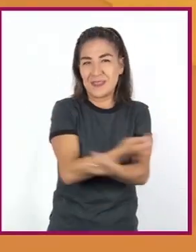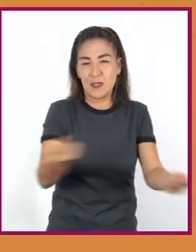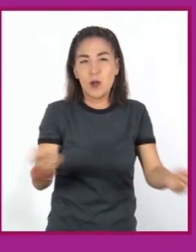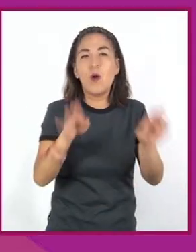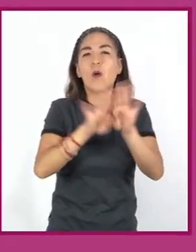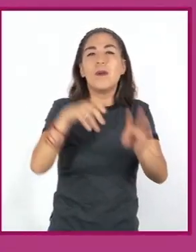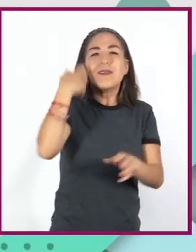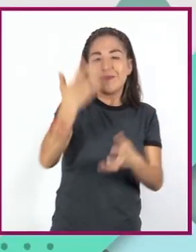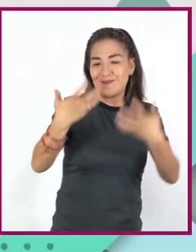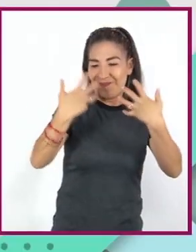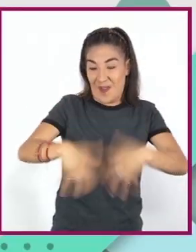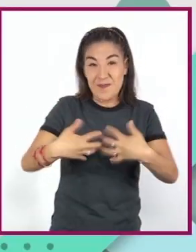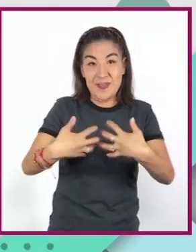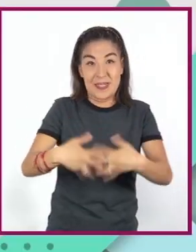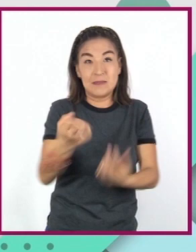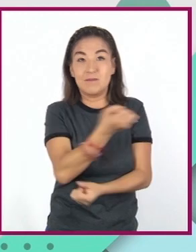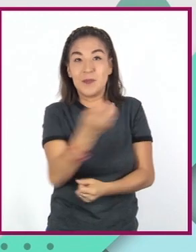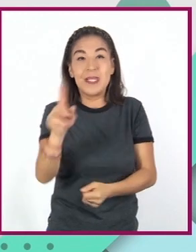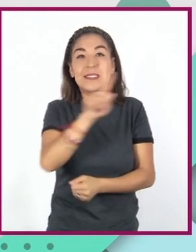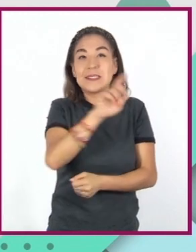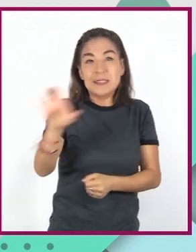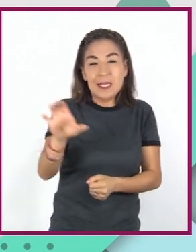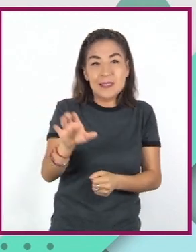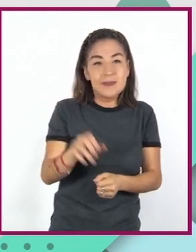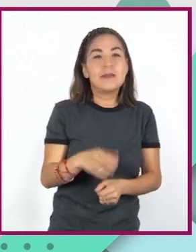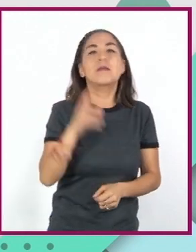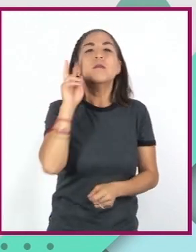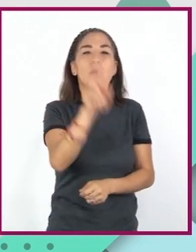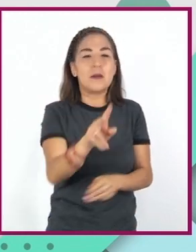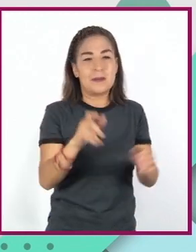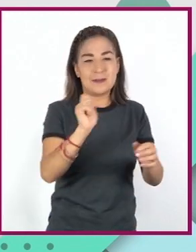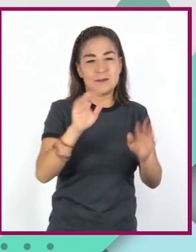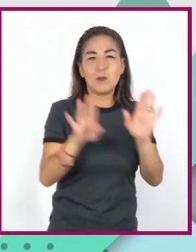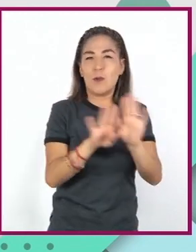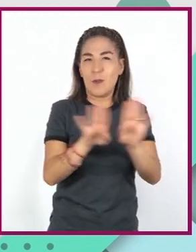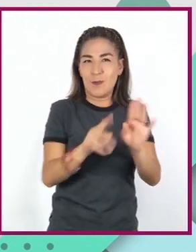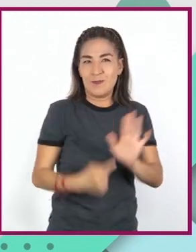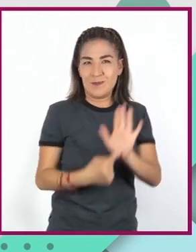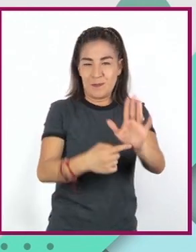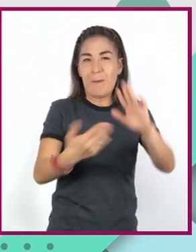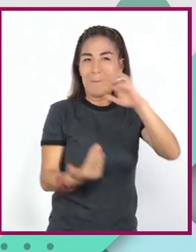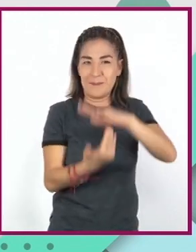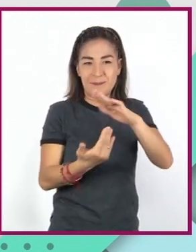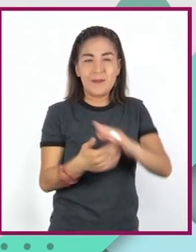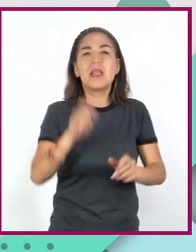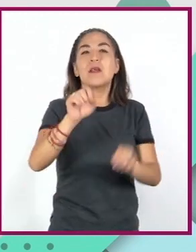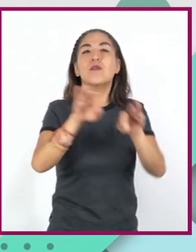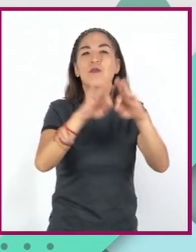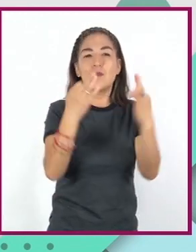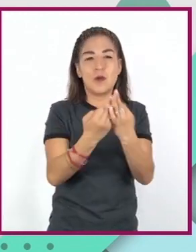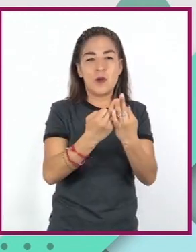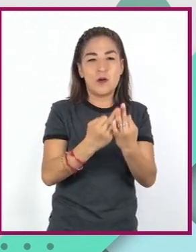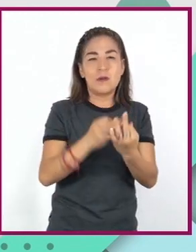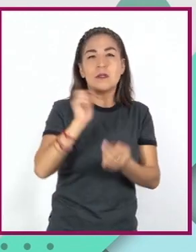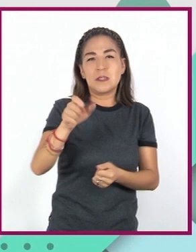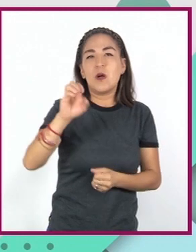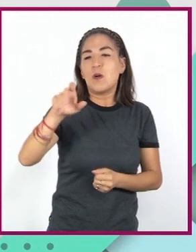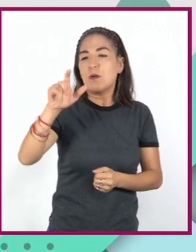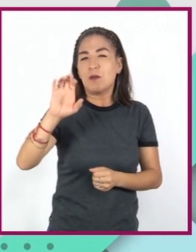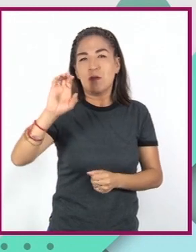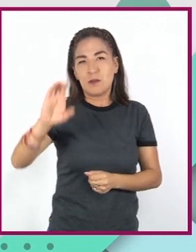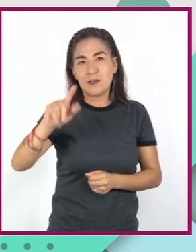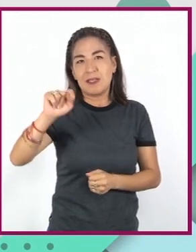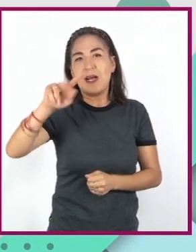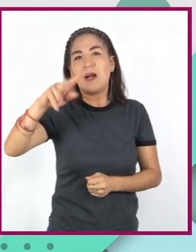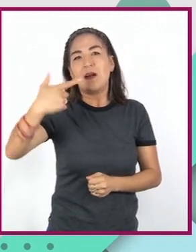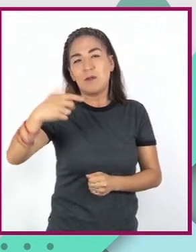fabricar 100 piezas. La siguiente imagen muestra una mesita, cuya forma es la de un octágono regular,